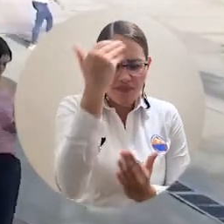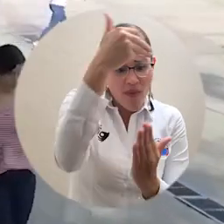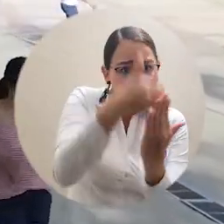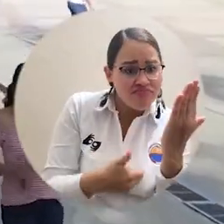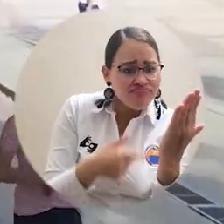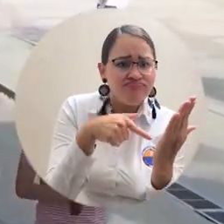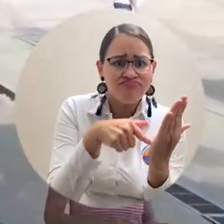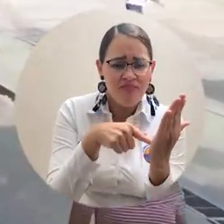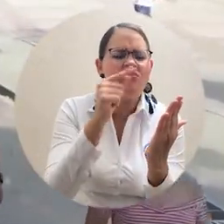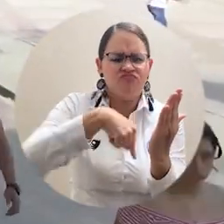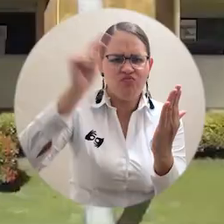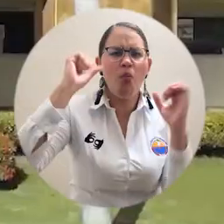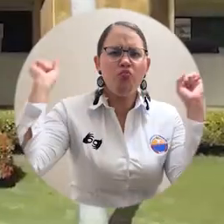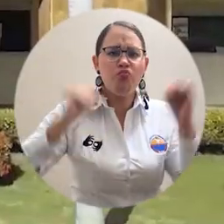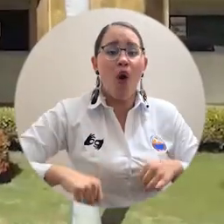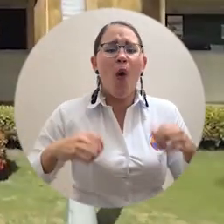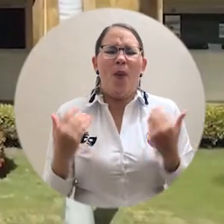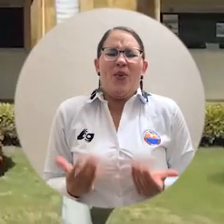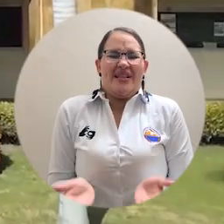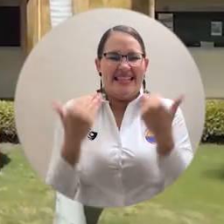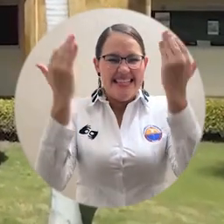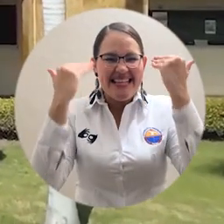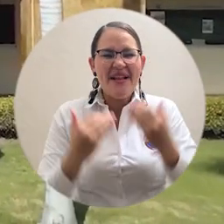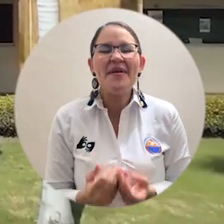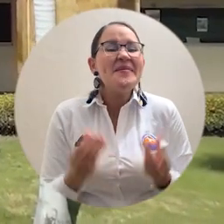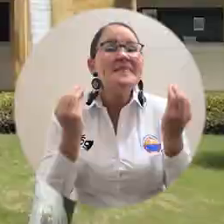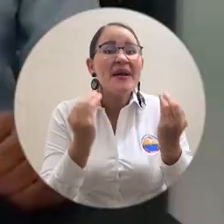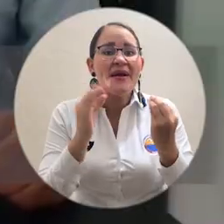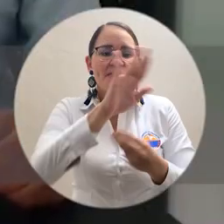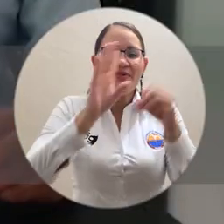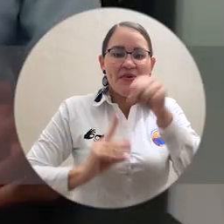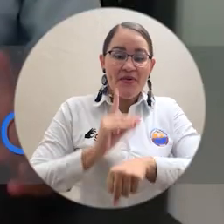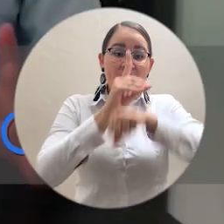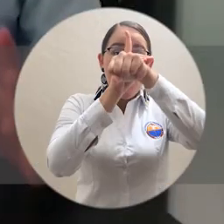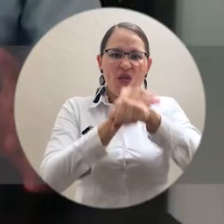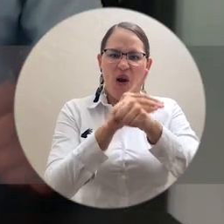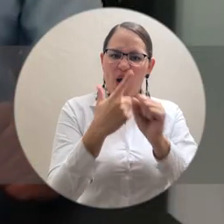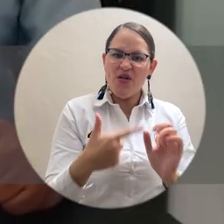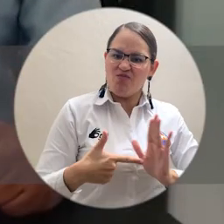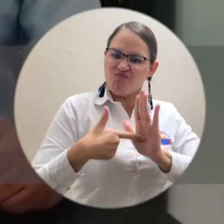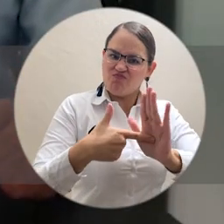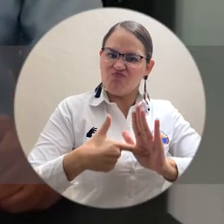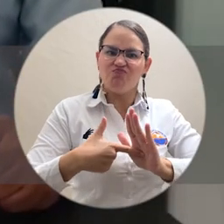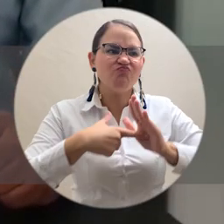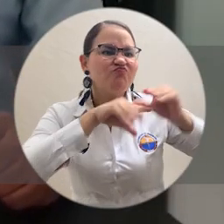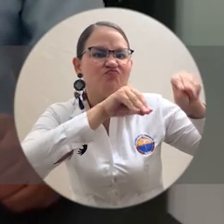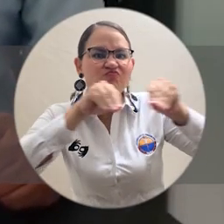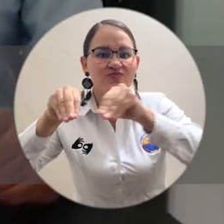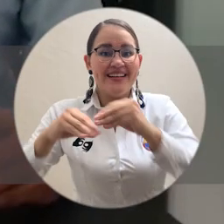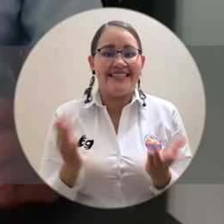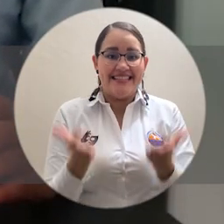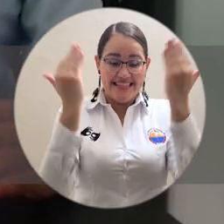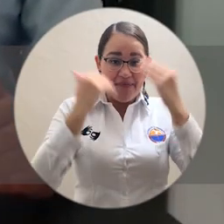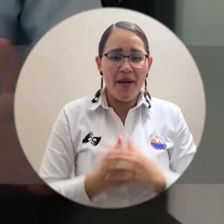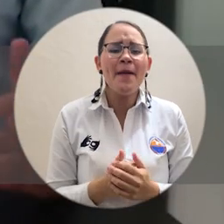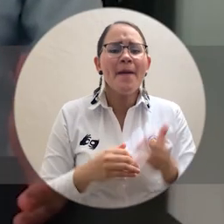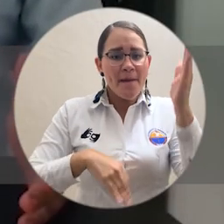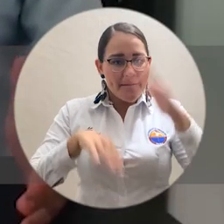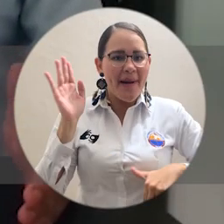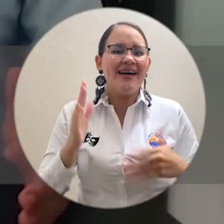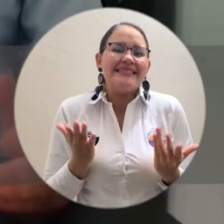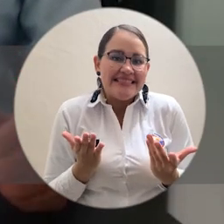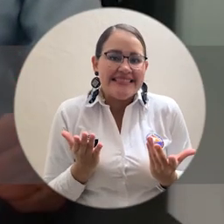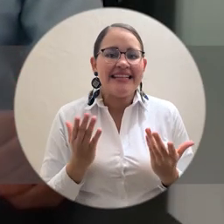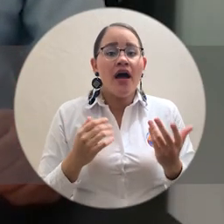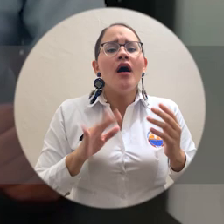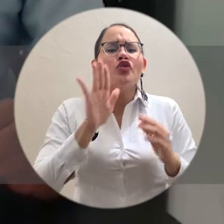Este registro calificado le abre las puertas a la Facultad de Educación para consolidar en su oferta académica un doctorado en educación propio, pero que además se distingue de otros